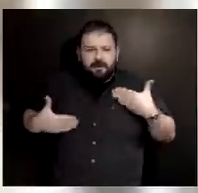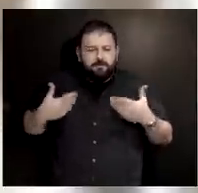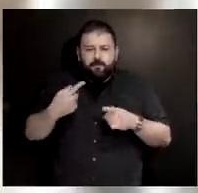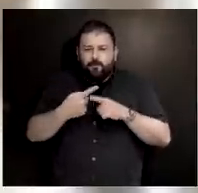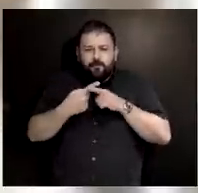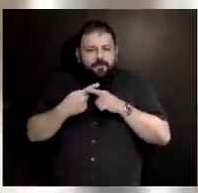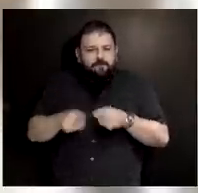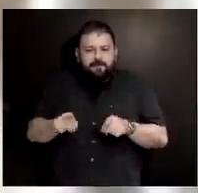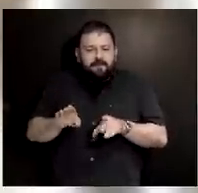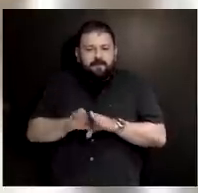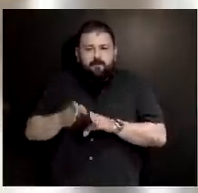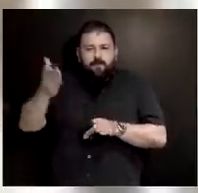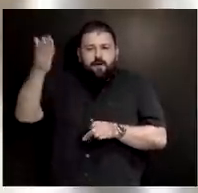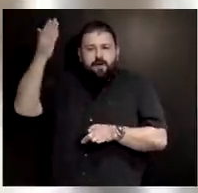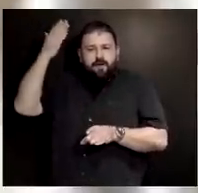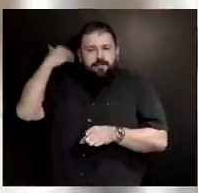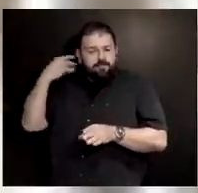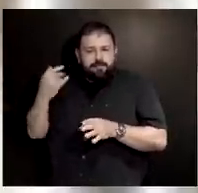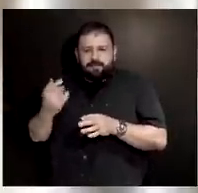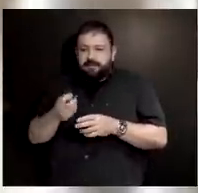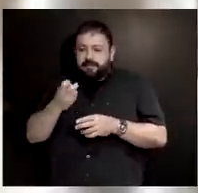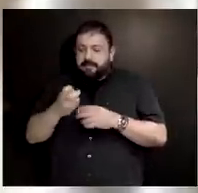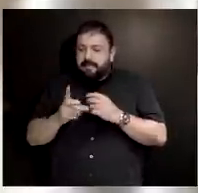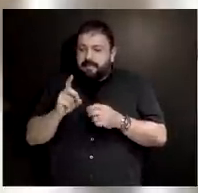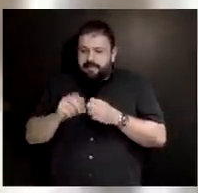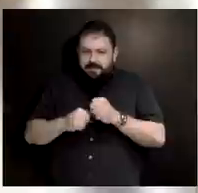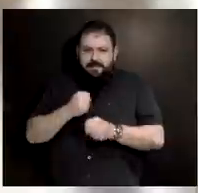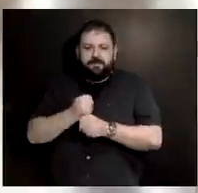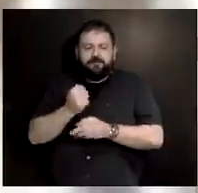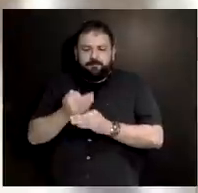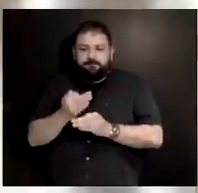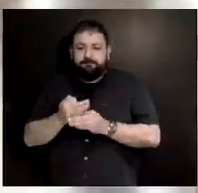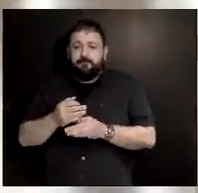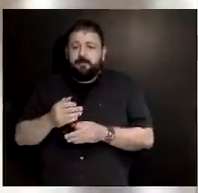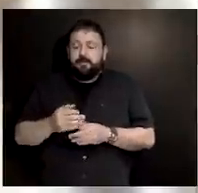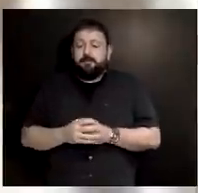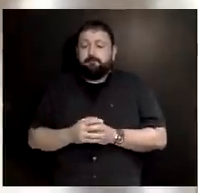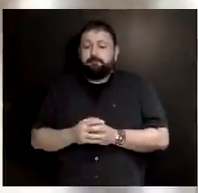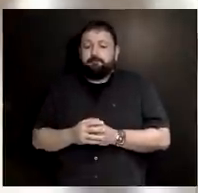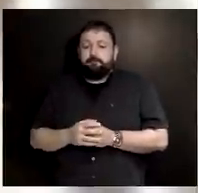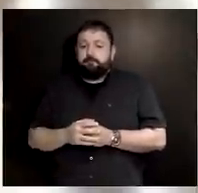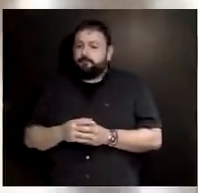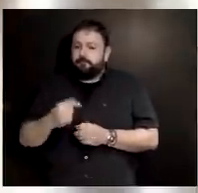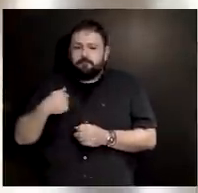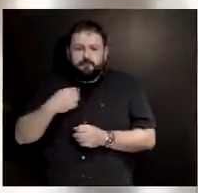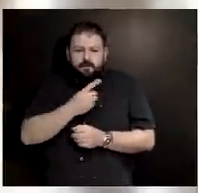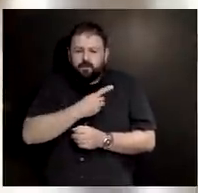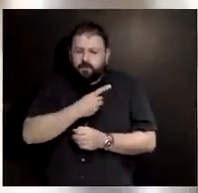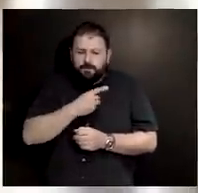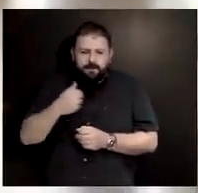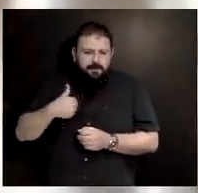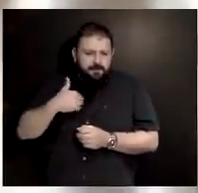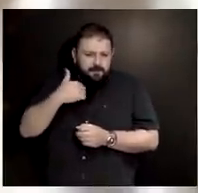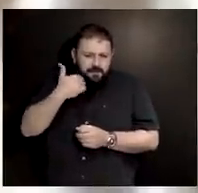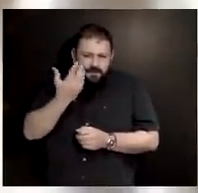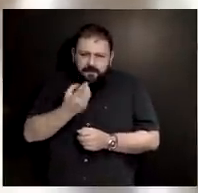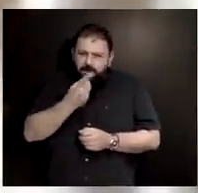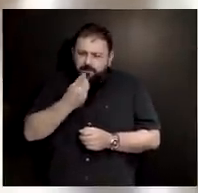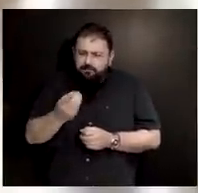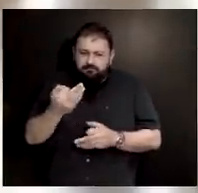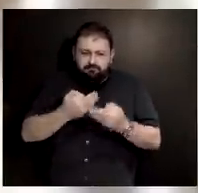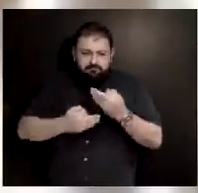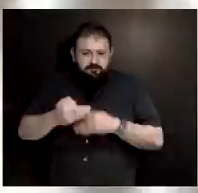años el 30 aniversario, y ahorita les vamos a decir. Bueno, entonces, solamente para mencionarlo, cumbre de